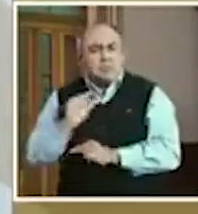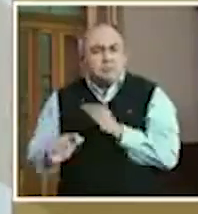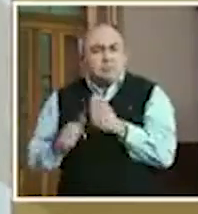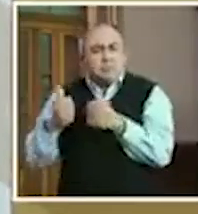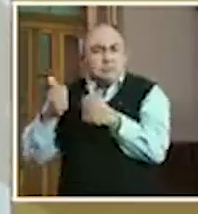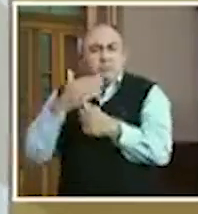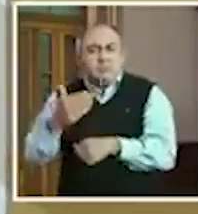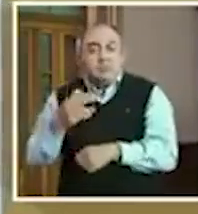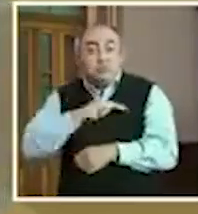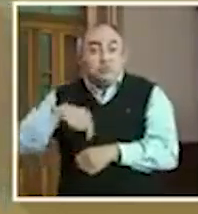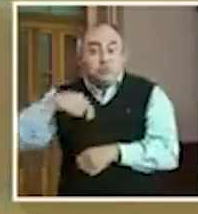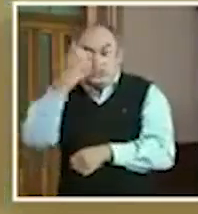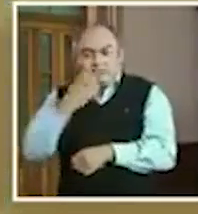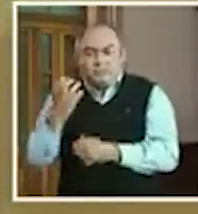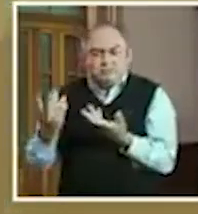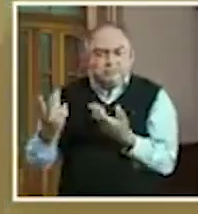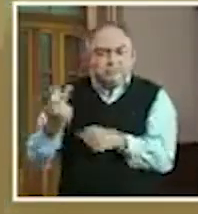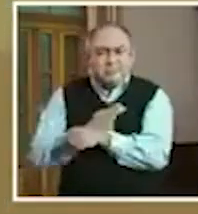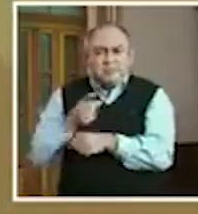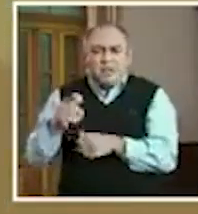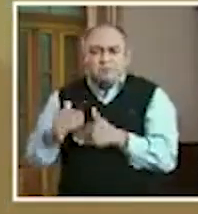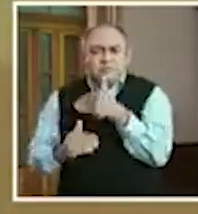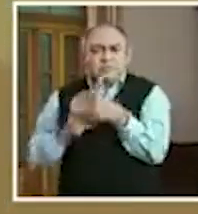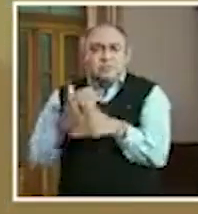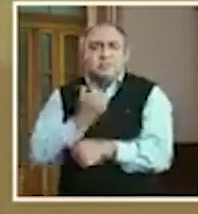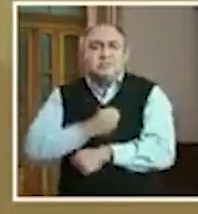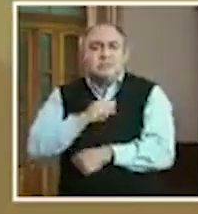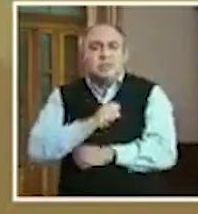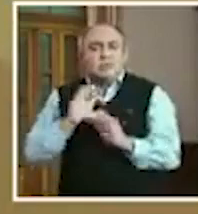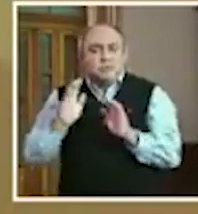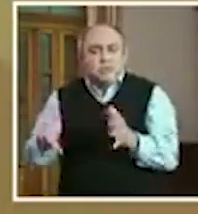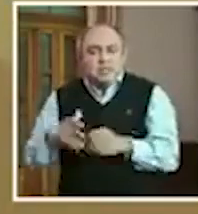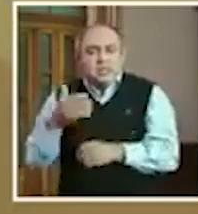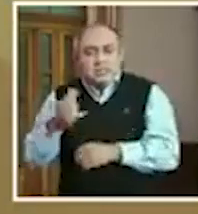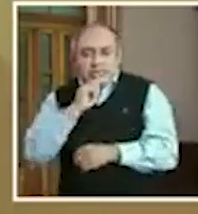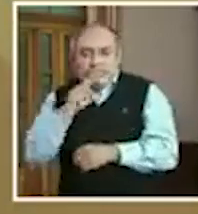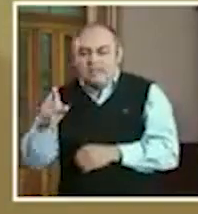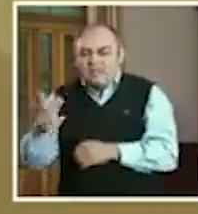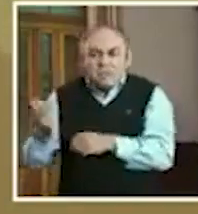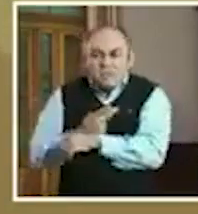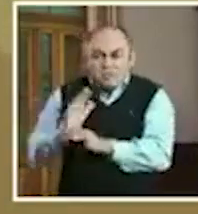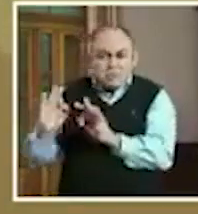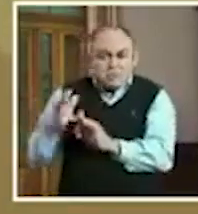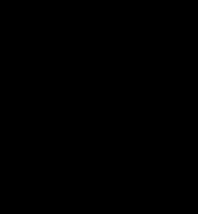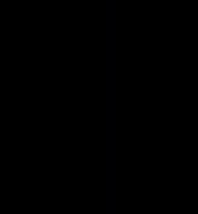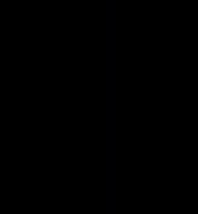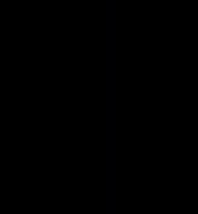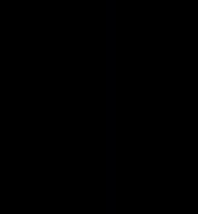evaluar cuál es el la evolución de ellos y posteriormente poderles compartir la información más completa